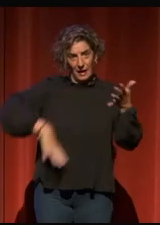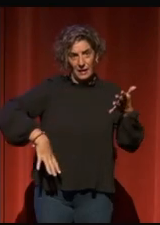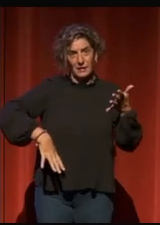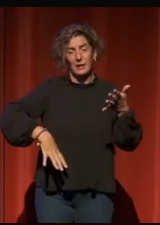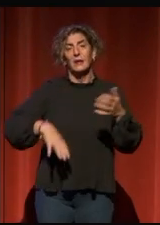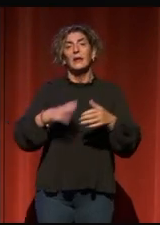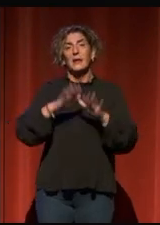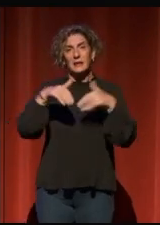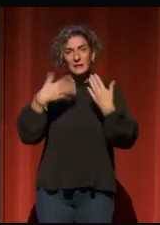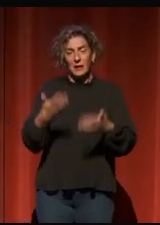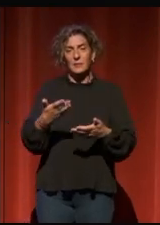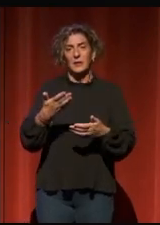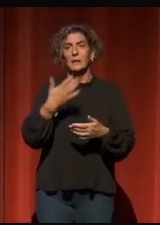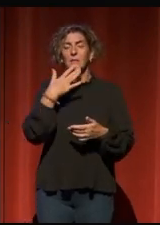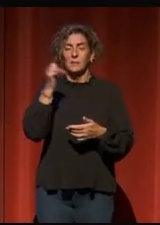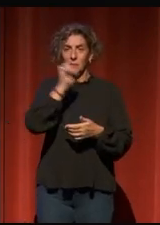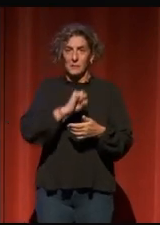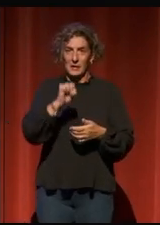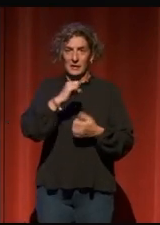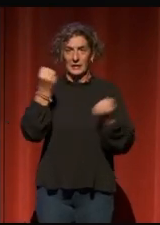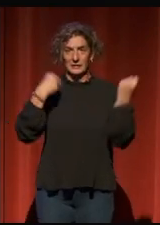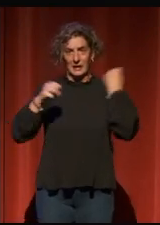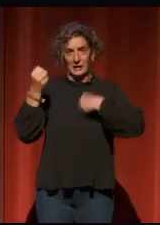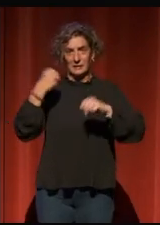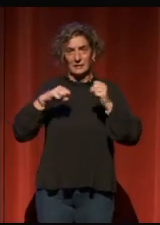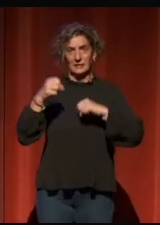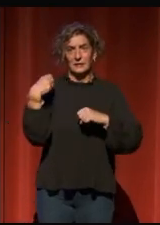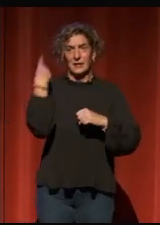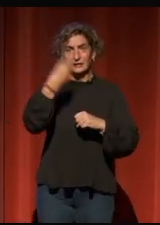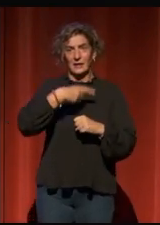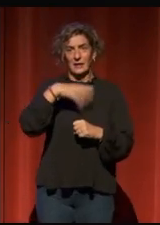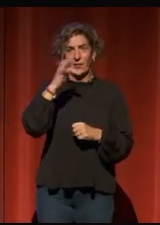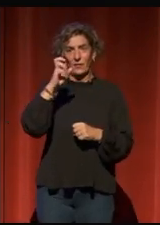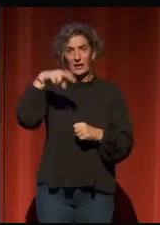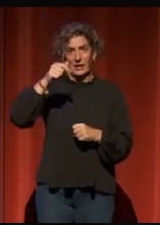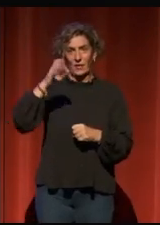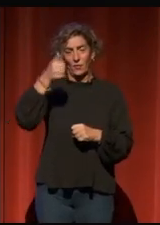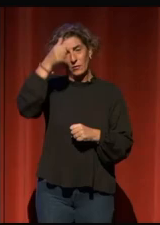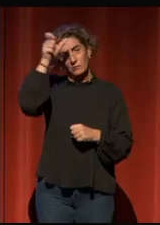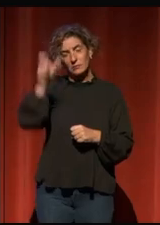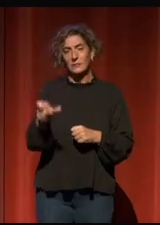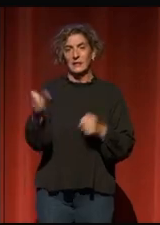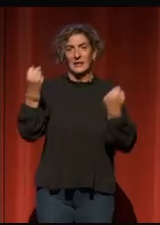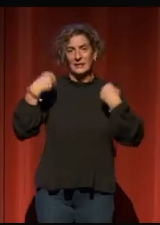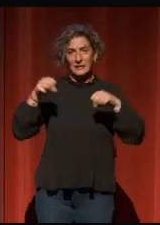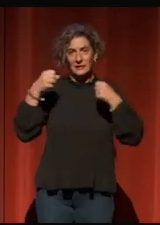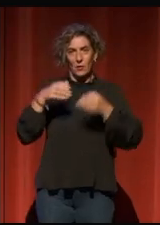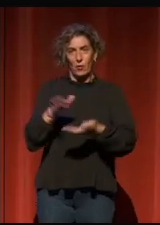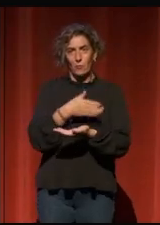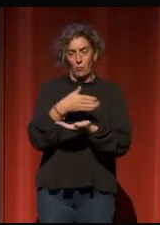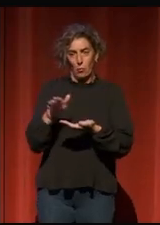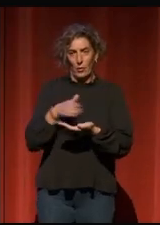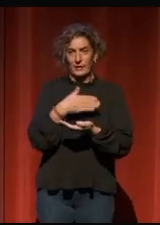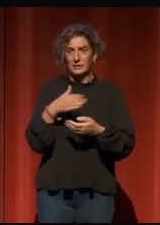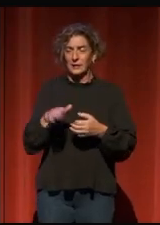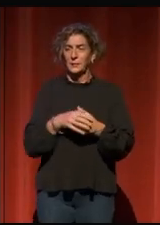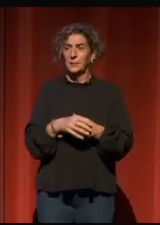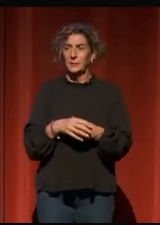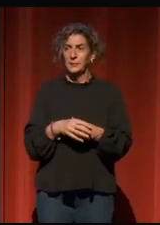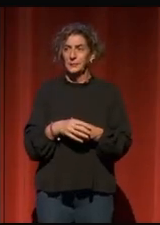Real Academia de Bellas Artes de San Fernando. Ensayista, poeta y aforista.